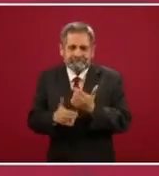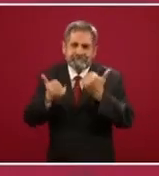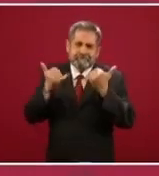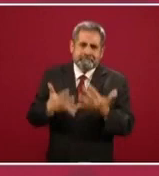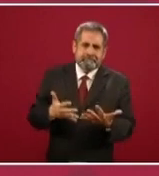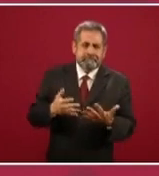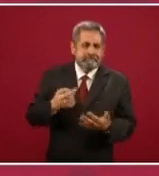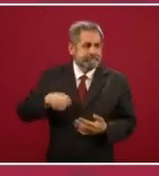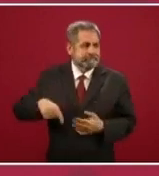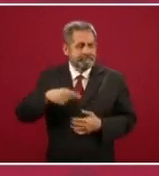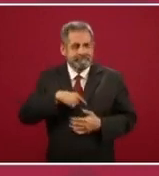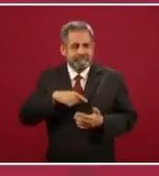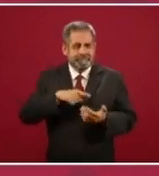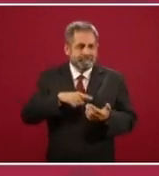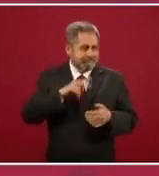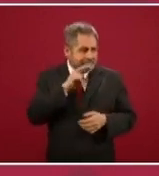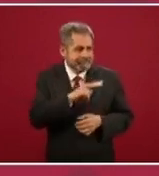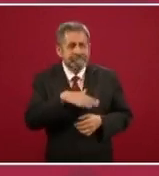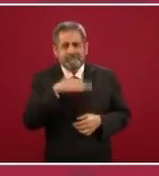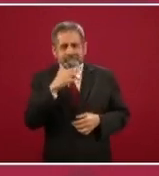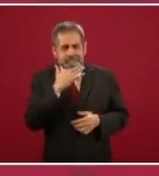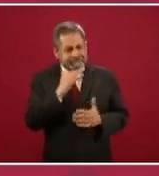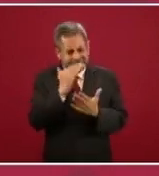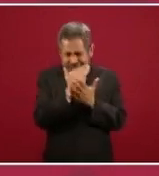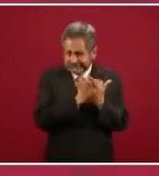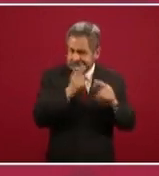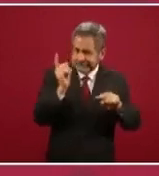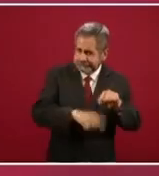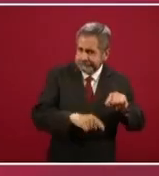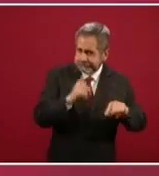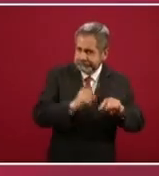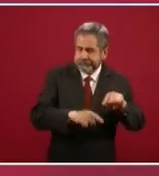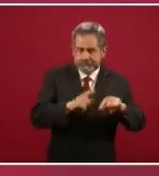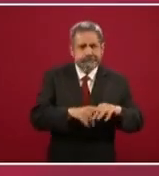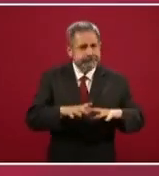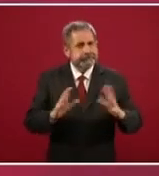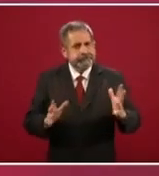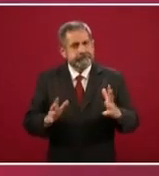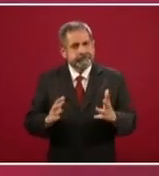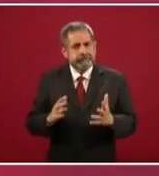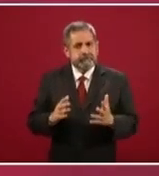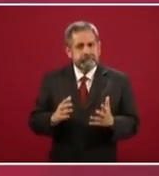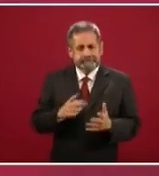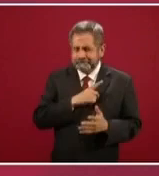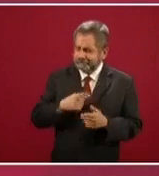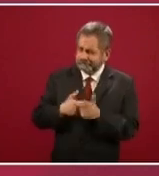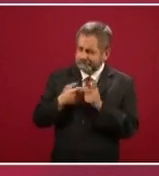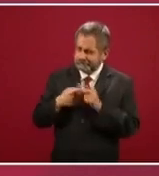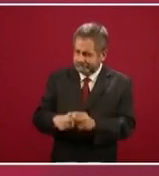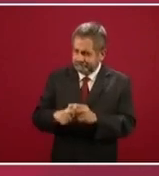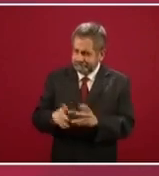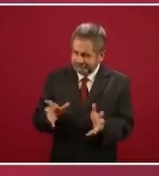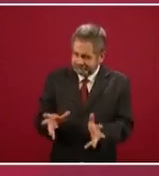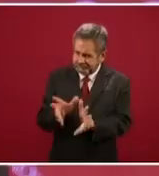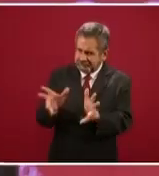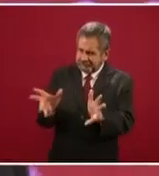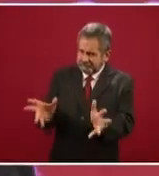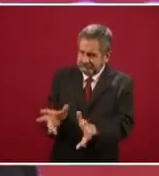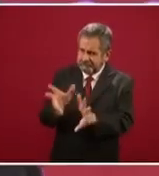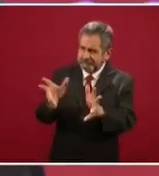reumático, mañoso, corrupto, y eso lleva tiempo, pero me están